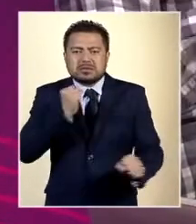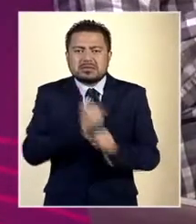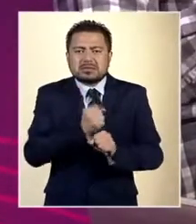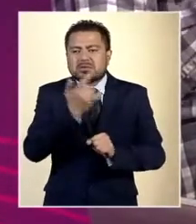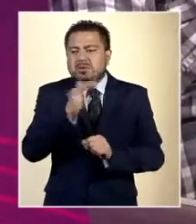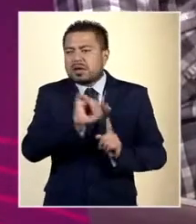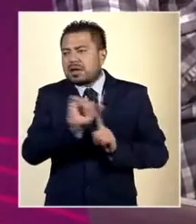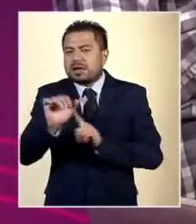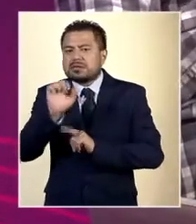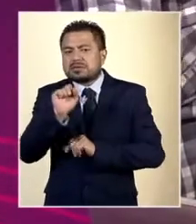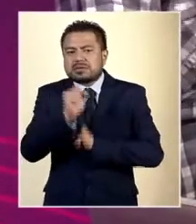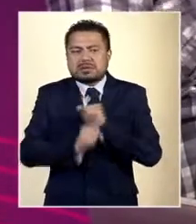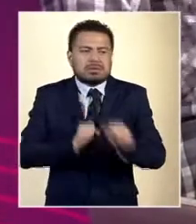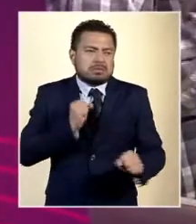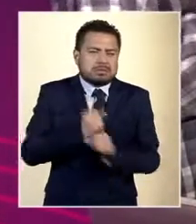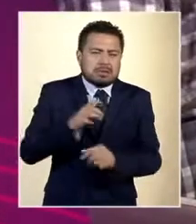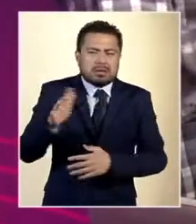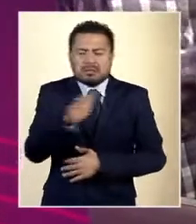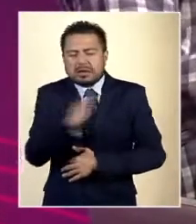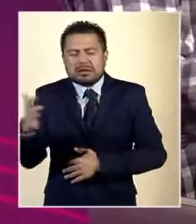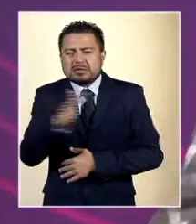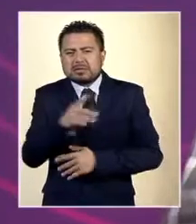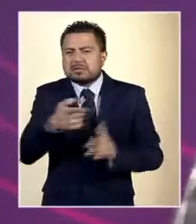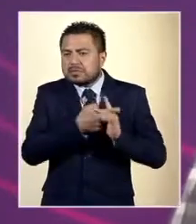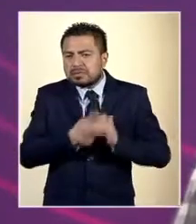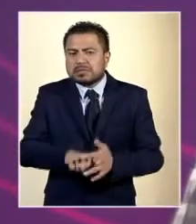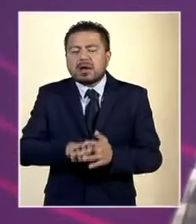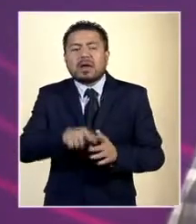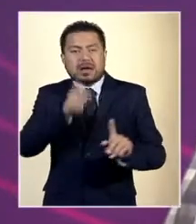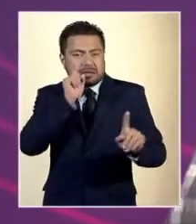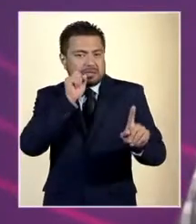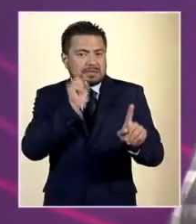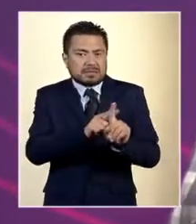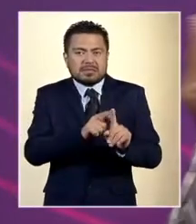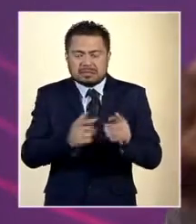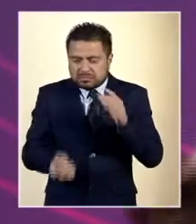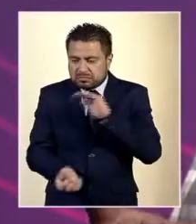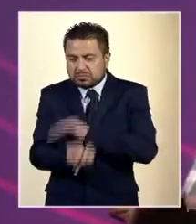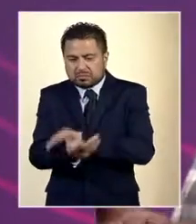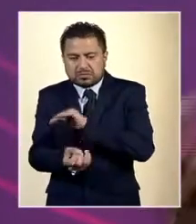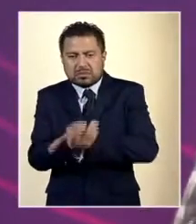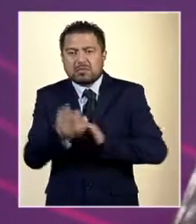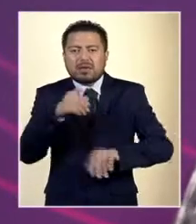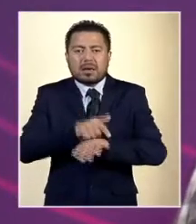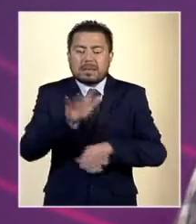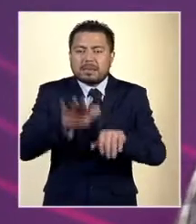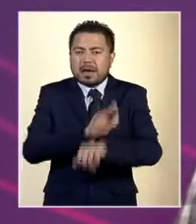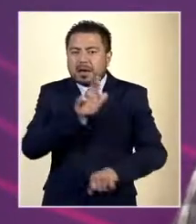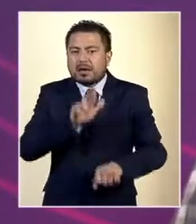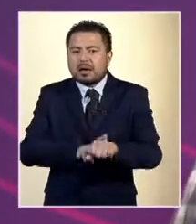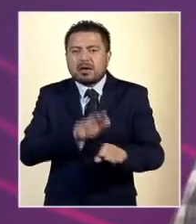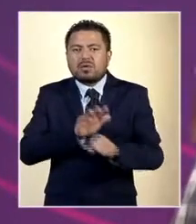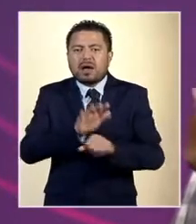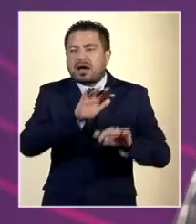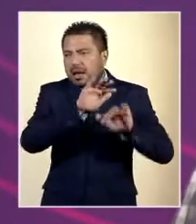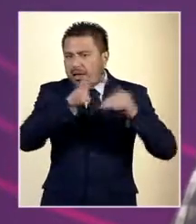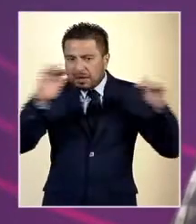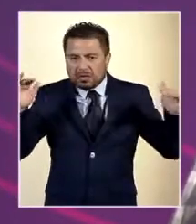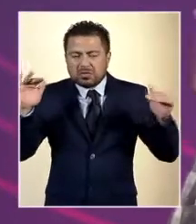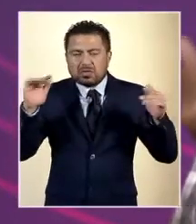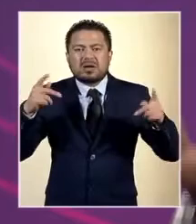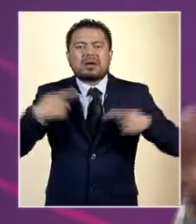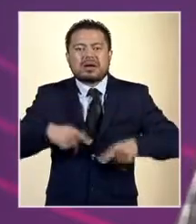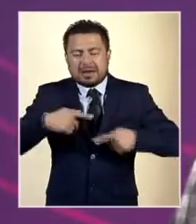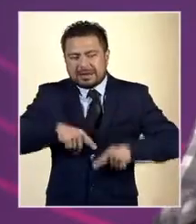de 50 a 60 más o menos, que empiezan también a aparecer con mayor número adultos mayores